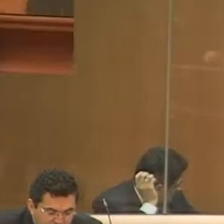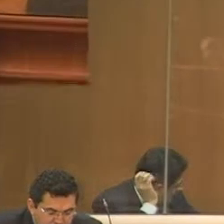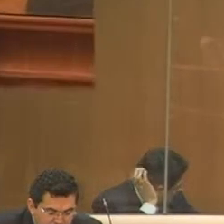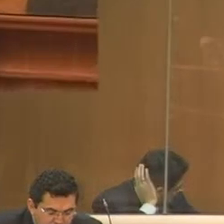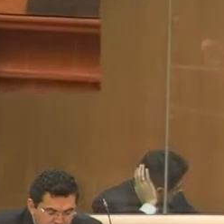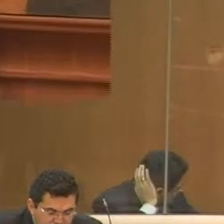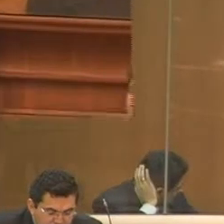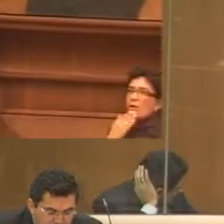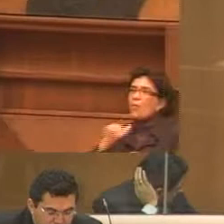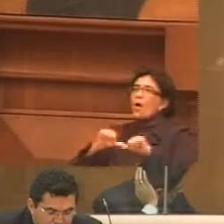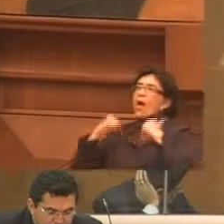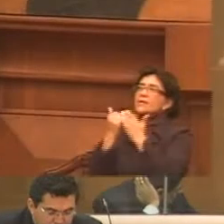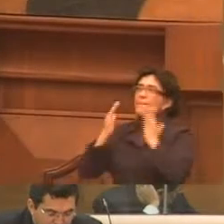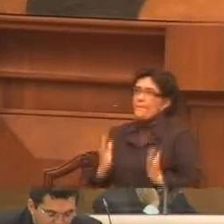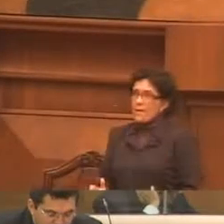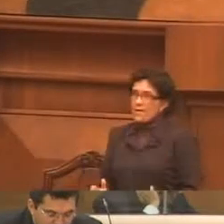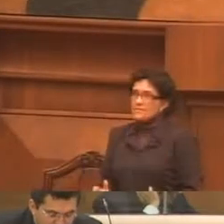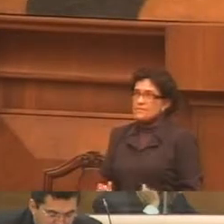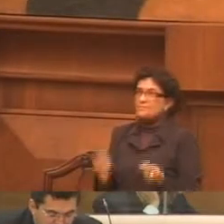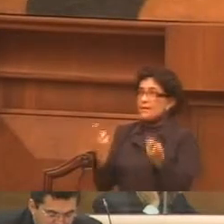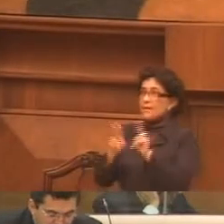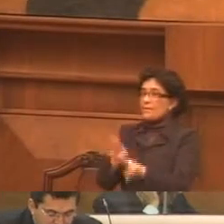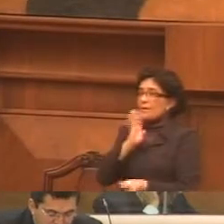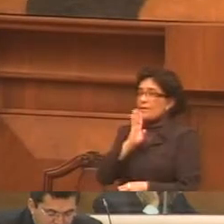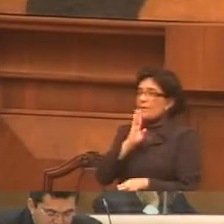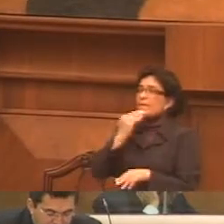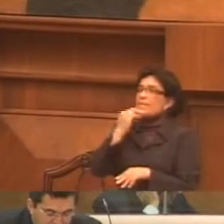por la difusión que le han dado los medios de comunicación.